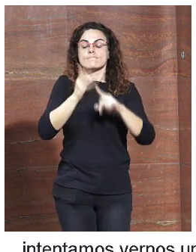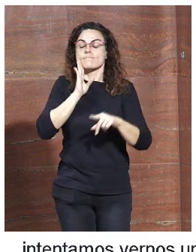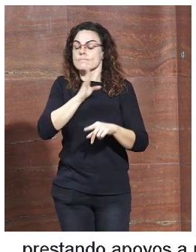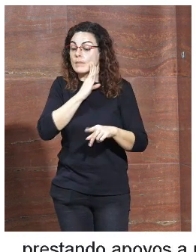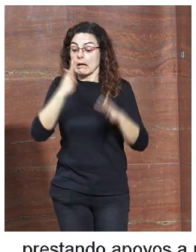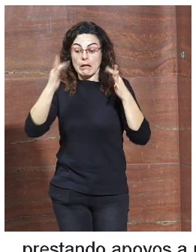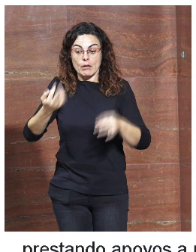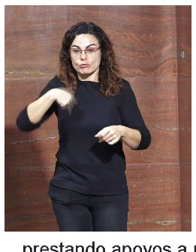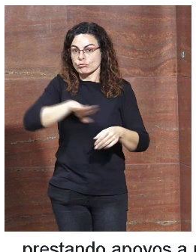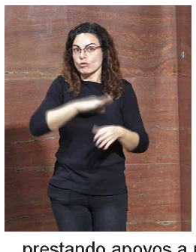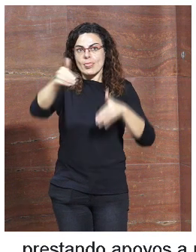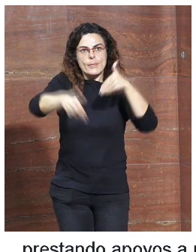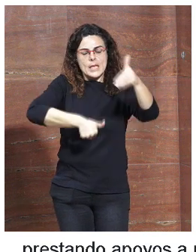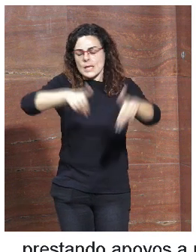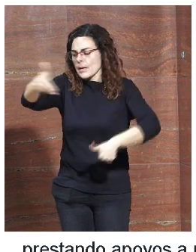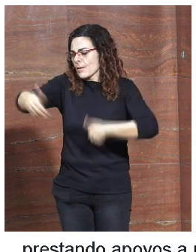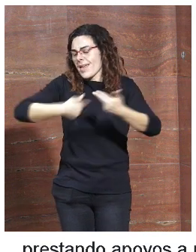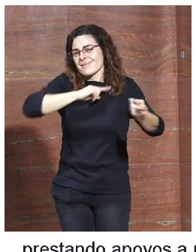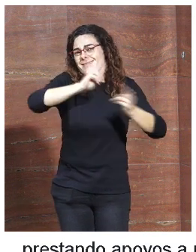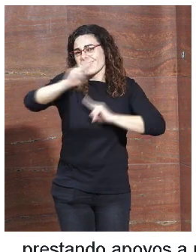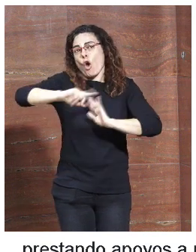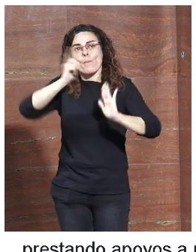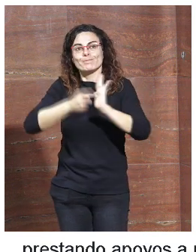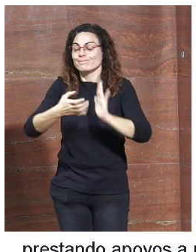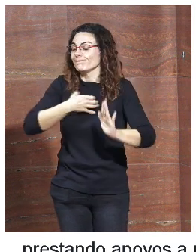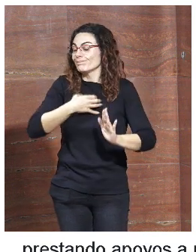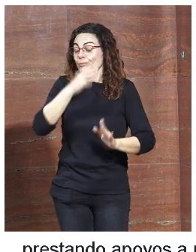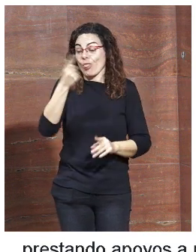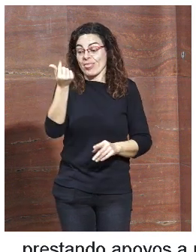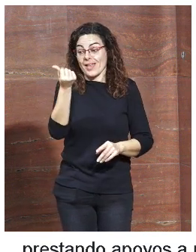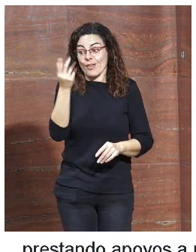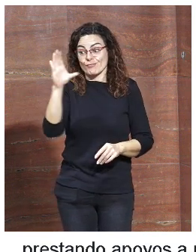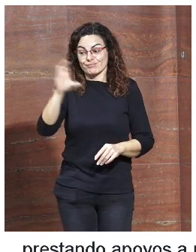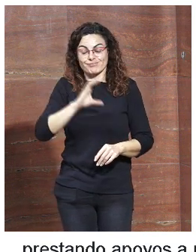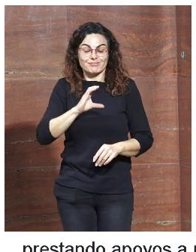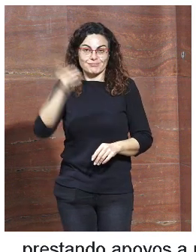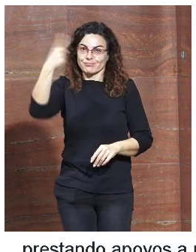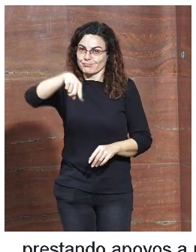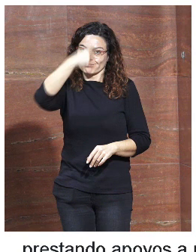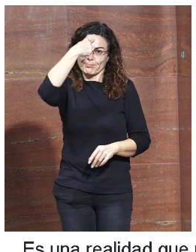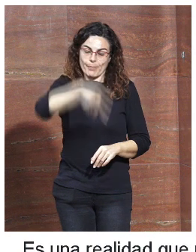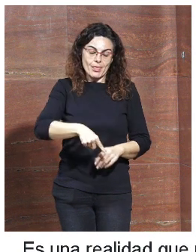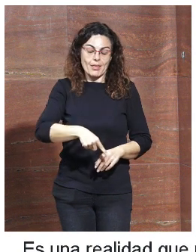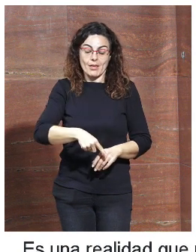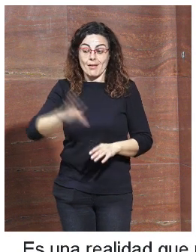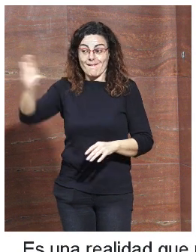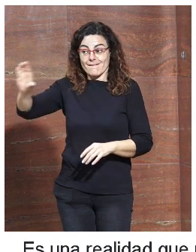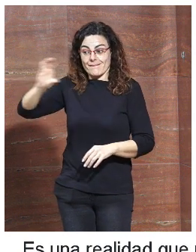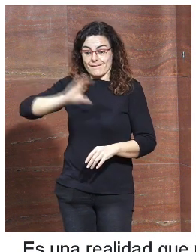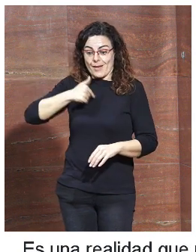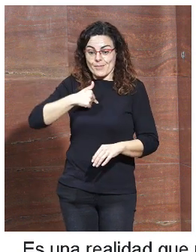dar respuesta a todas las demandas recibidas. La falta de financiación, como todas sabemos, limita